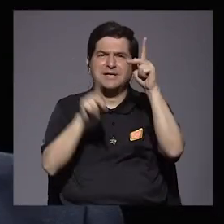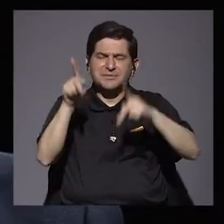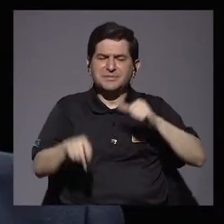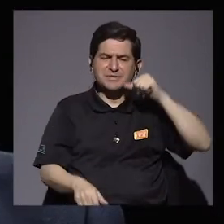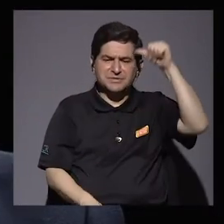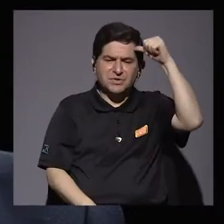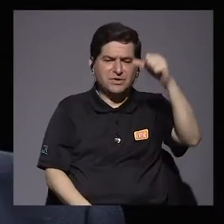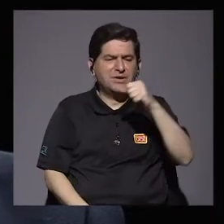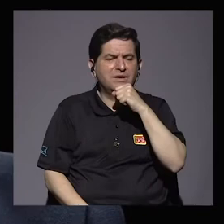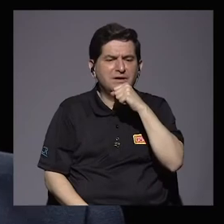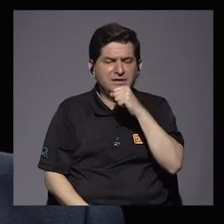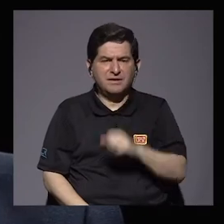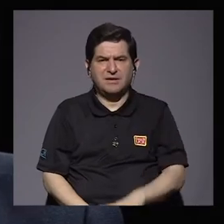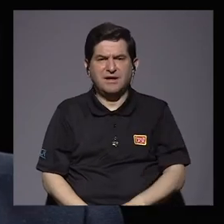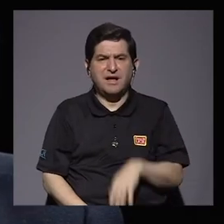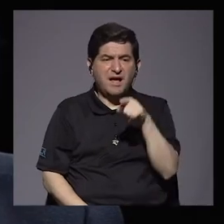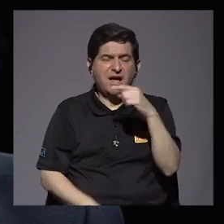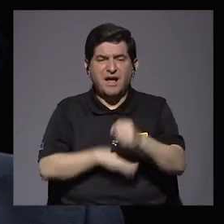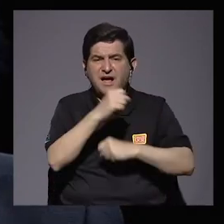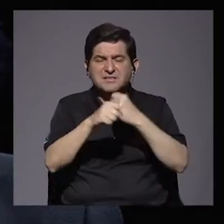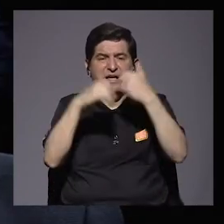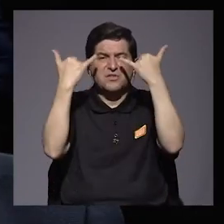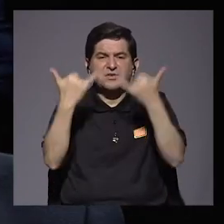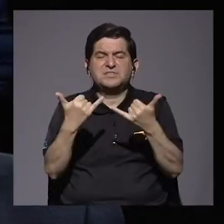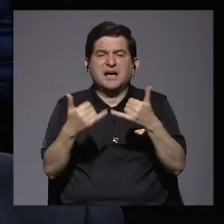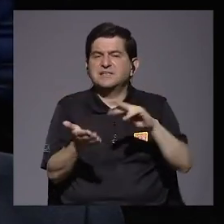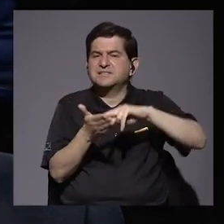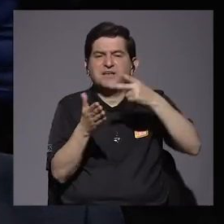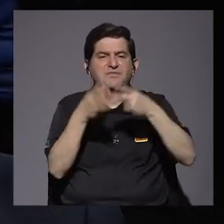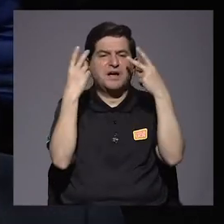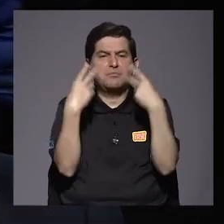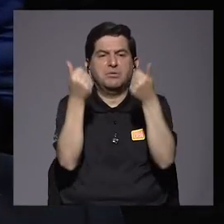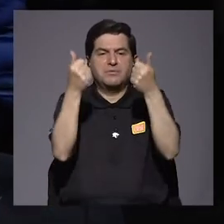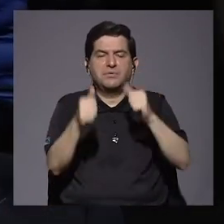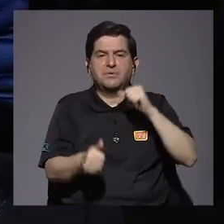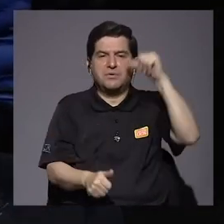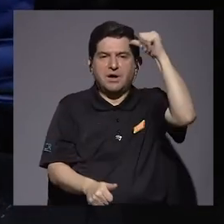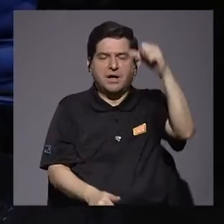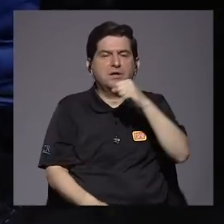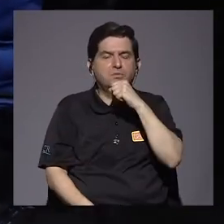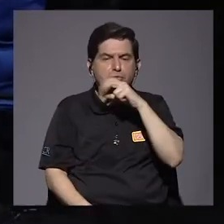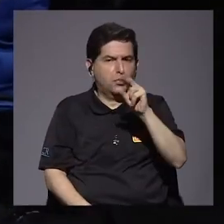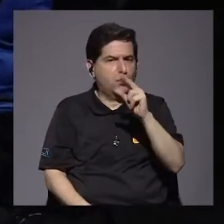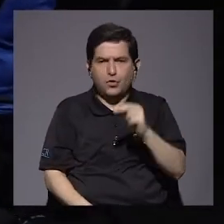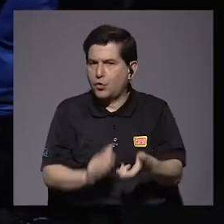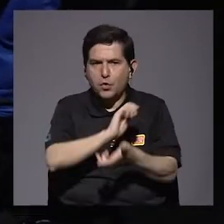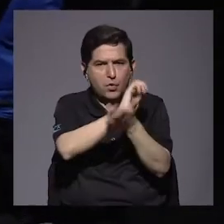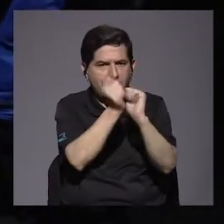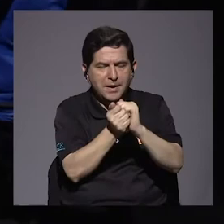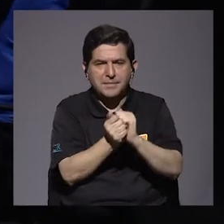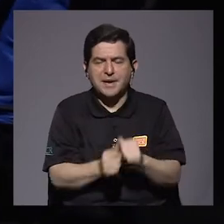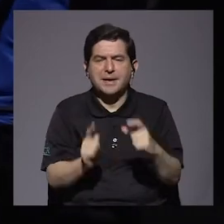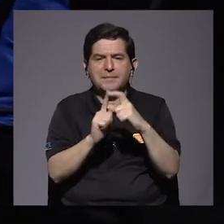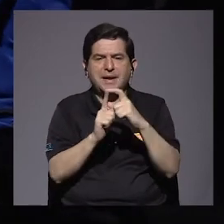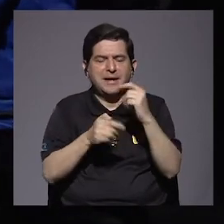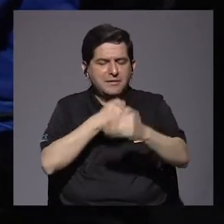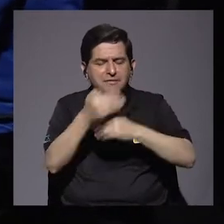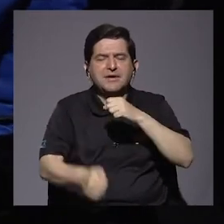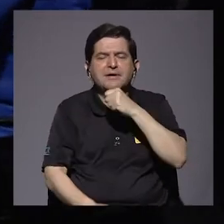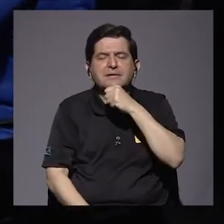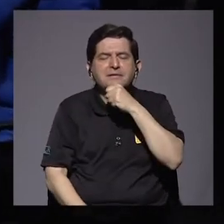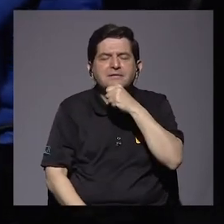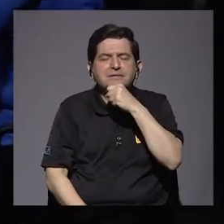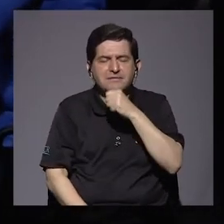persona adulta mayor, pensamos en que se llega a esa edad y ya se es adulto mayor. Es que el enfoque tiene que cambiar con relación al término